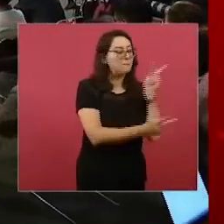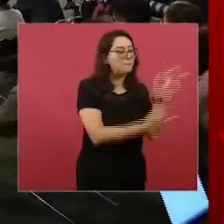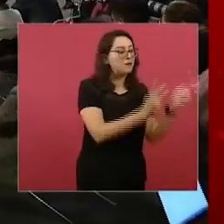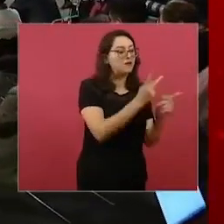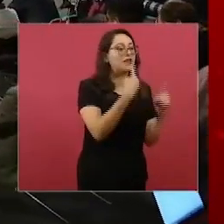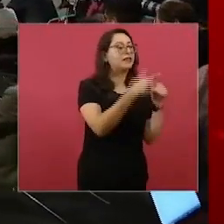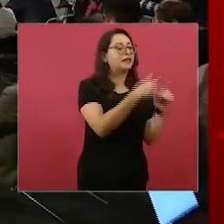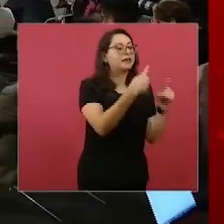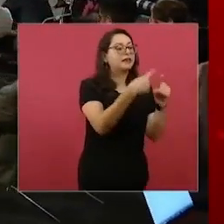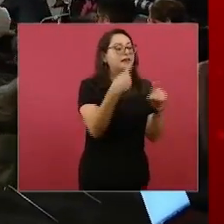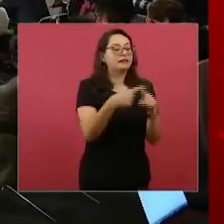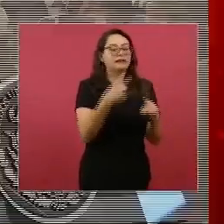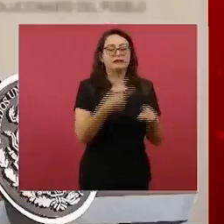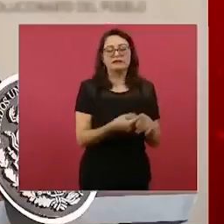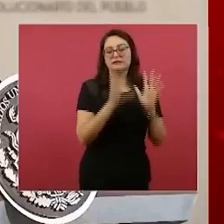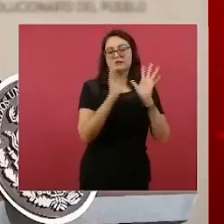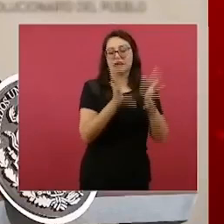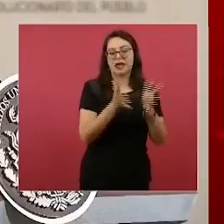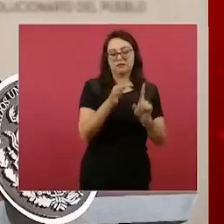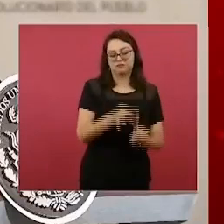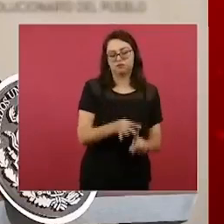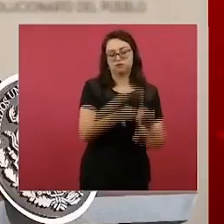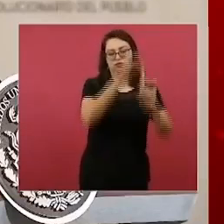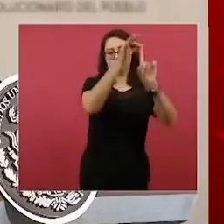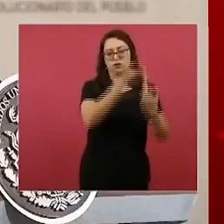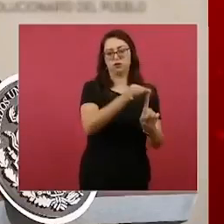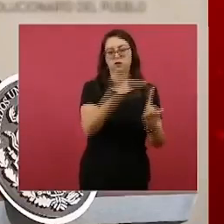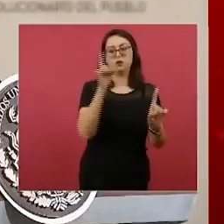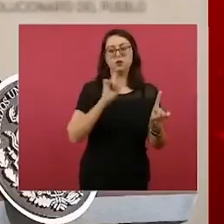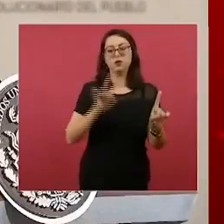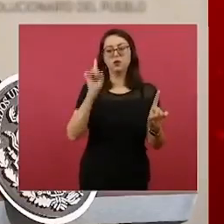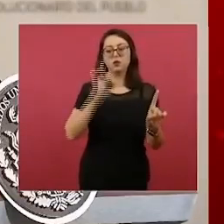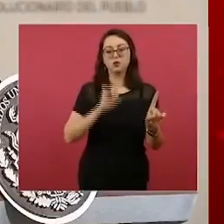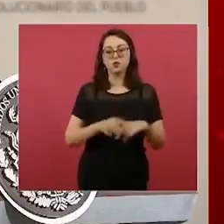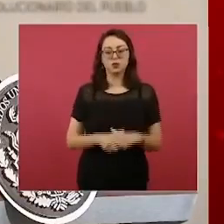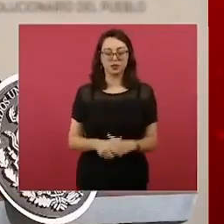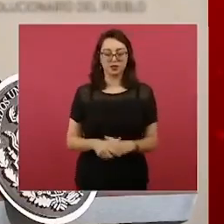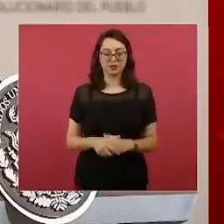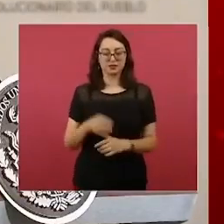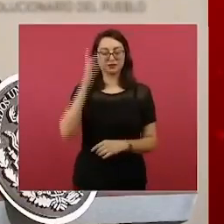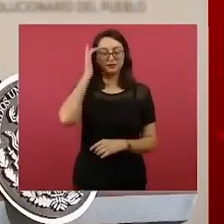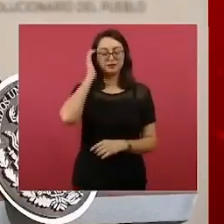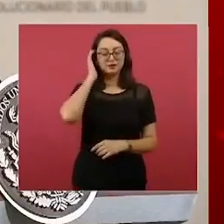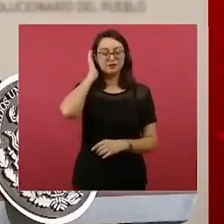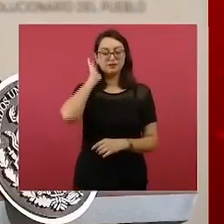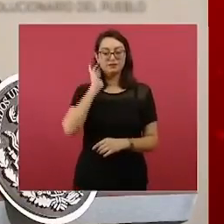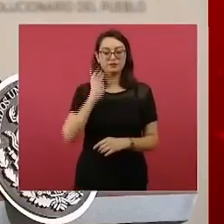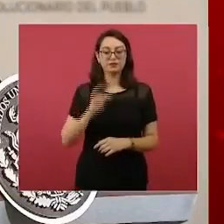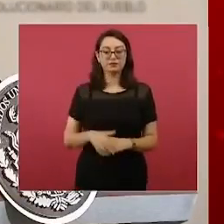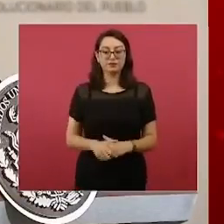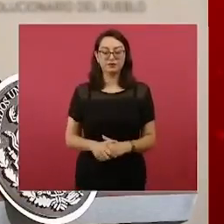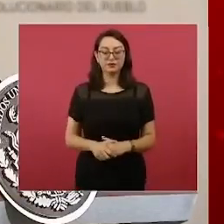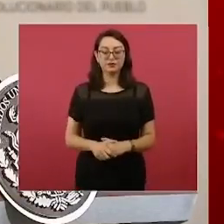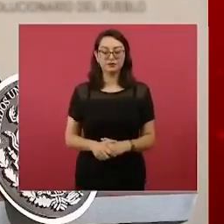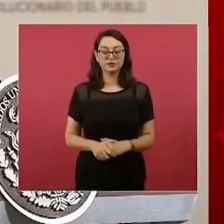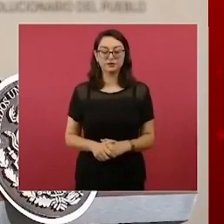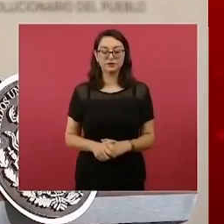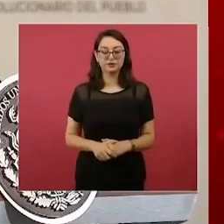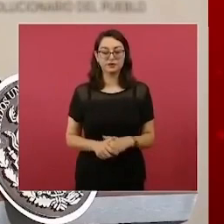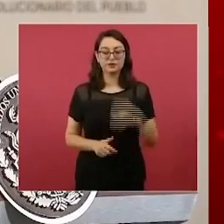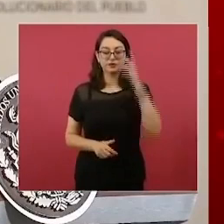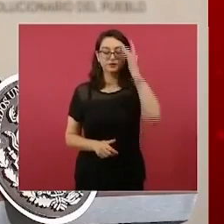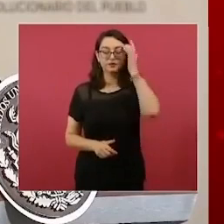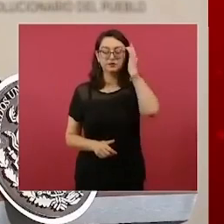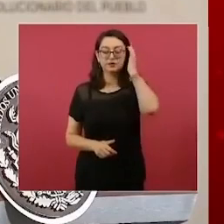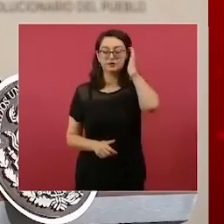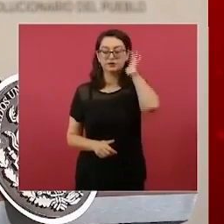Y evidentemente sí, estas preguntas que ustedes tienen y que seguramente el público también lo tiene, son unas que se tienen que responder a través de